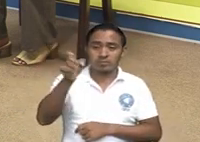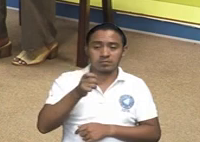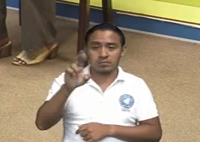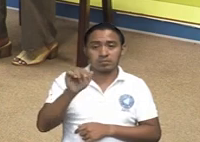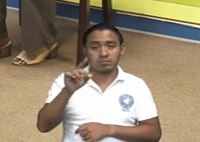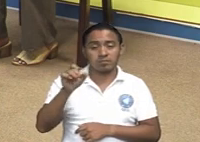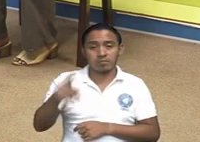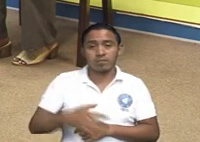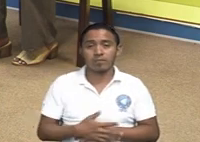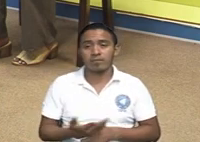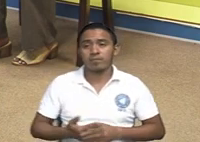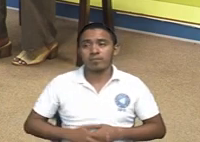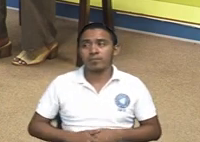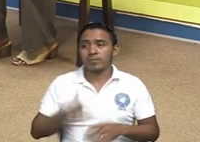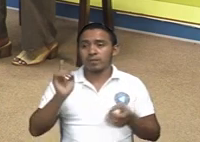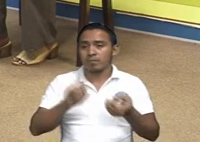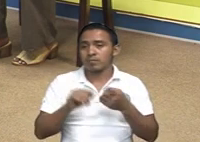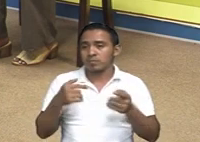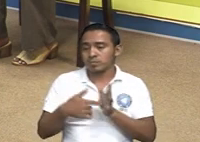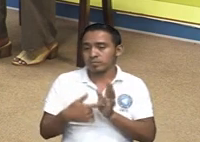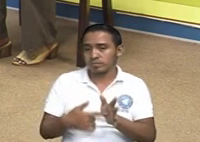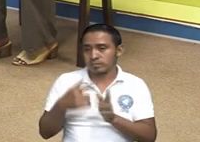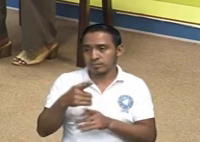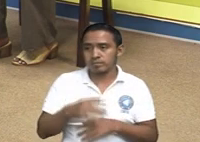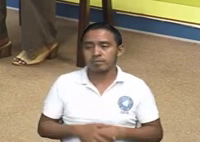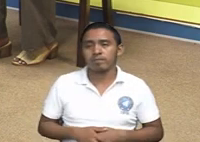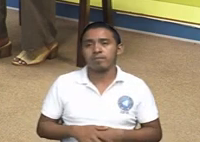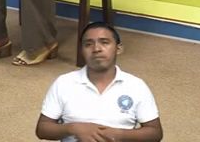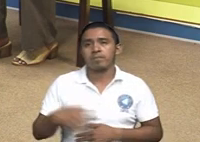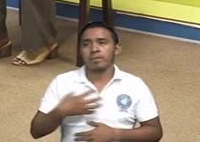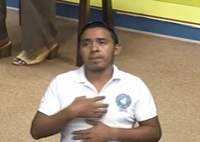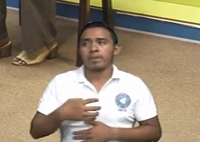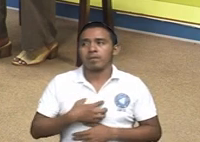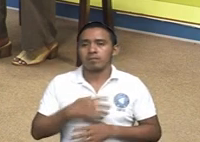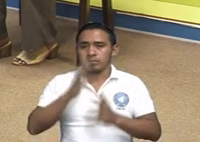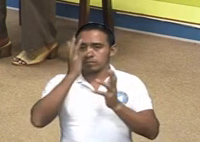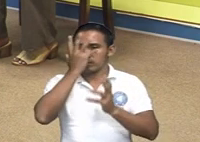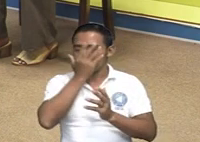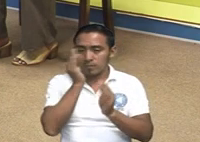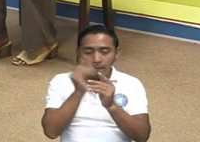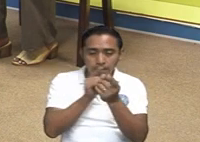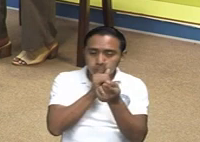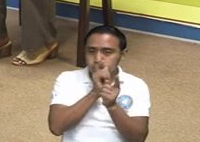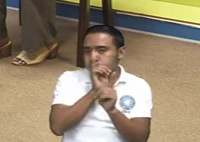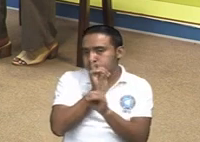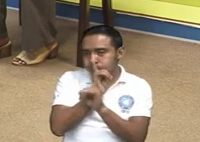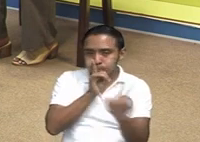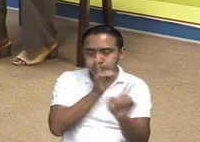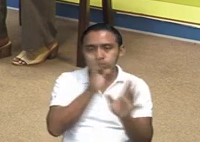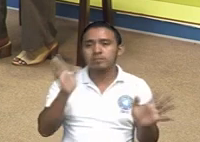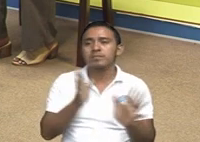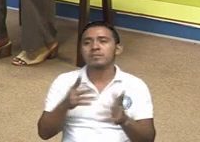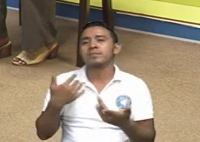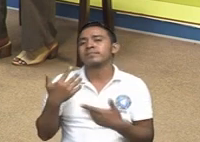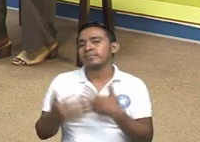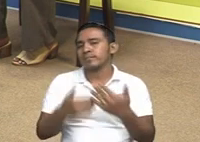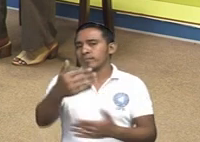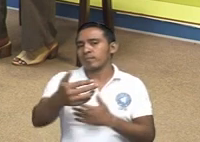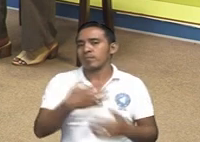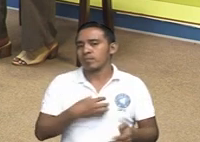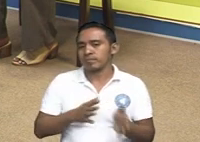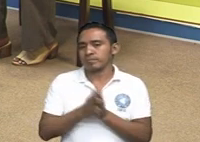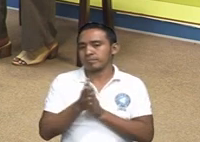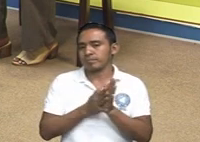estimula con un acto sexual, aunque sea medio enmascarado, eso va a tener una repercusión en su